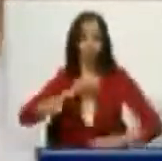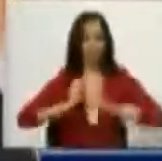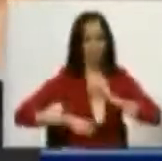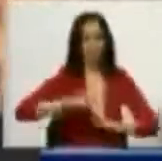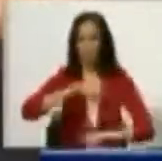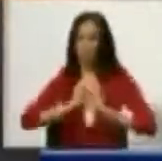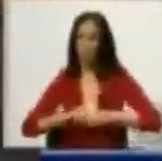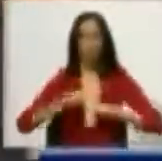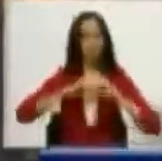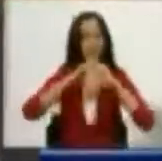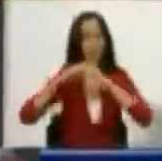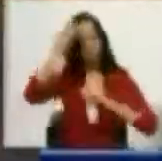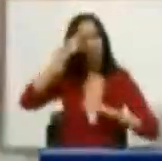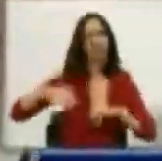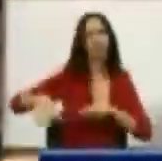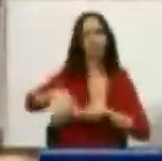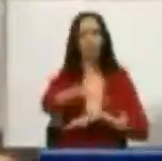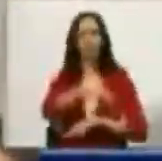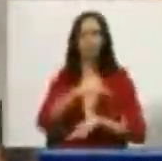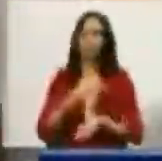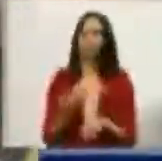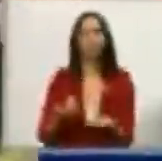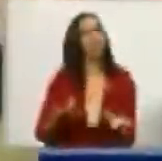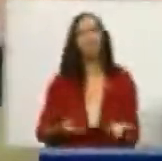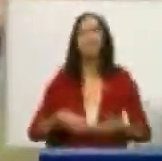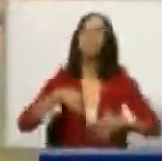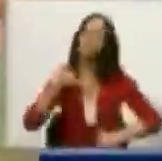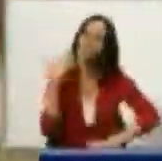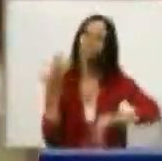sabe corazón del pueblo